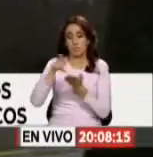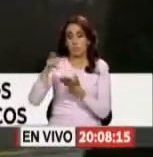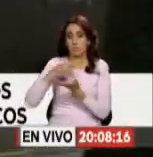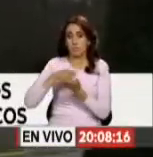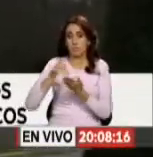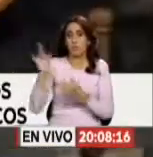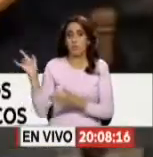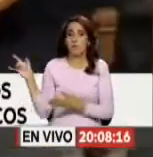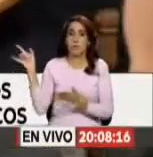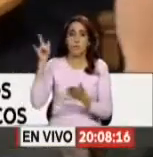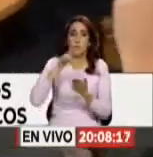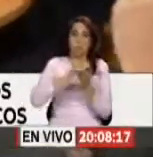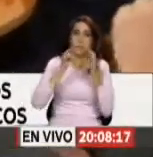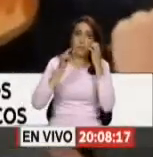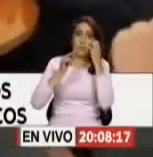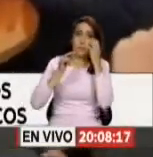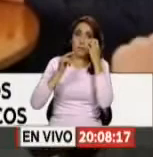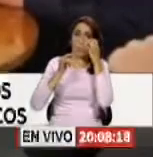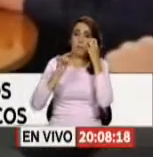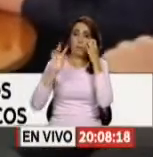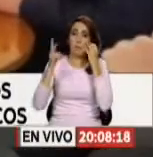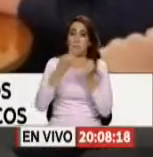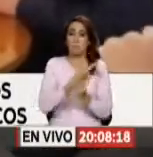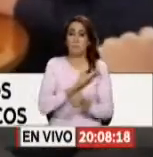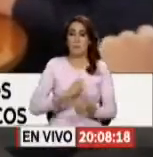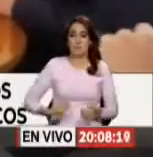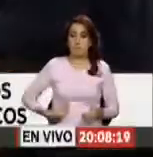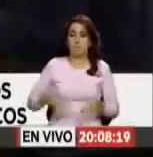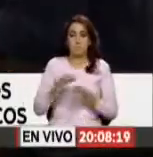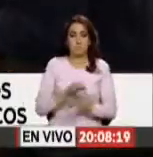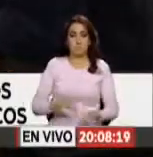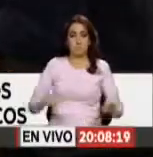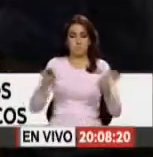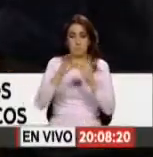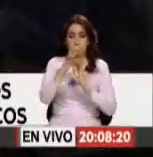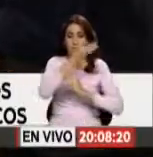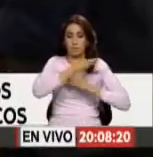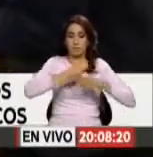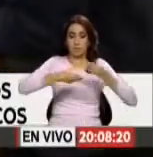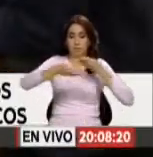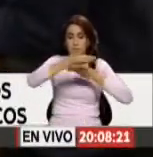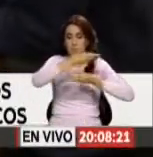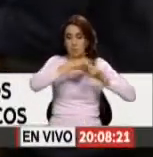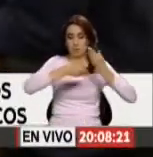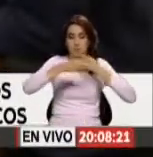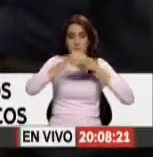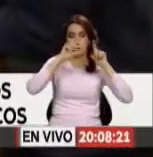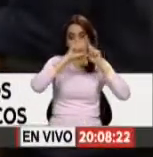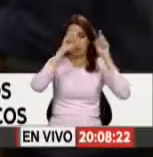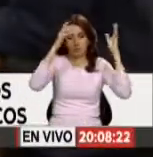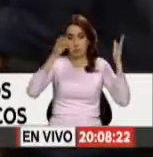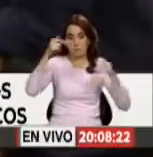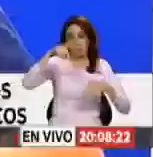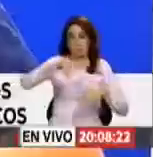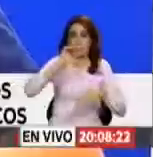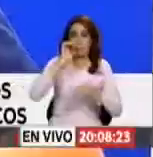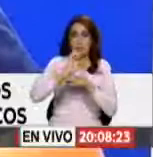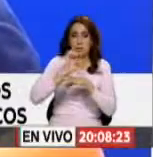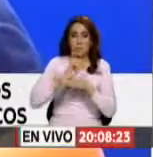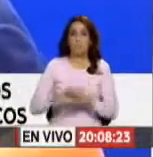su viaje a Europa, el vicepresidente resaltó el interés de inversionistas extranjeros en varios proyectos para el